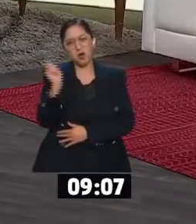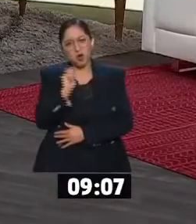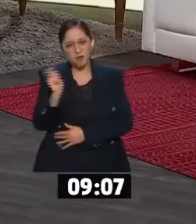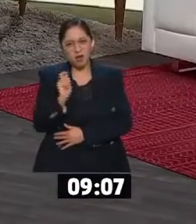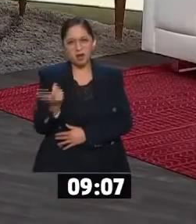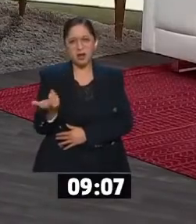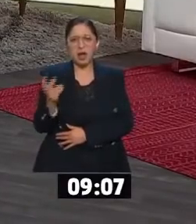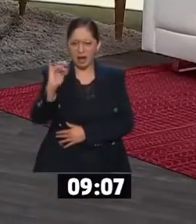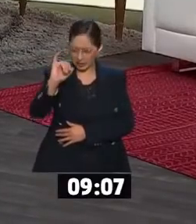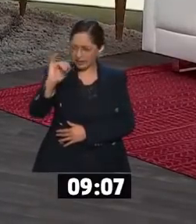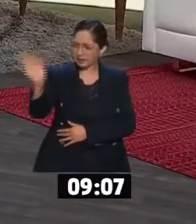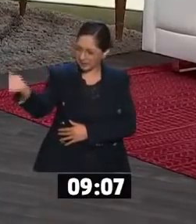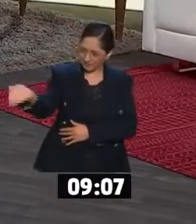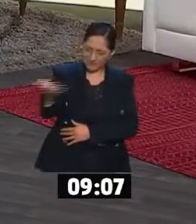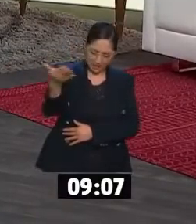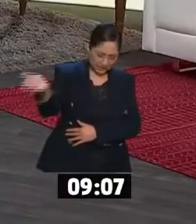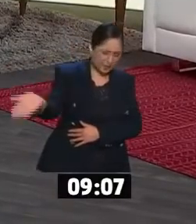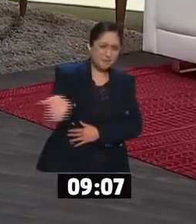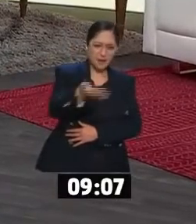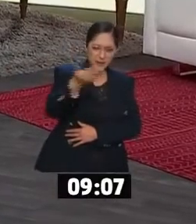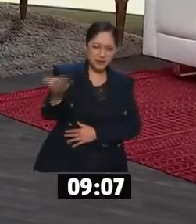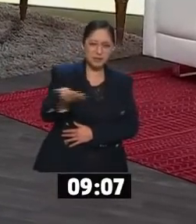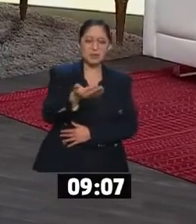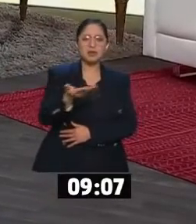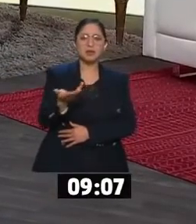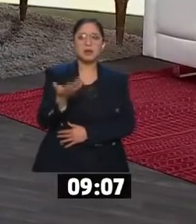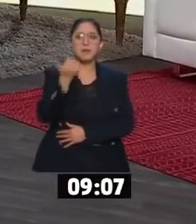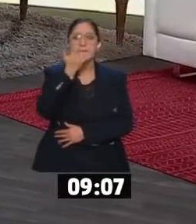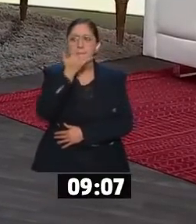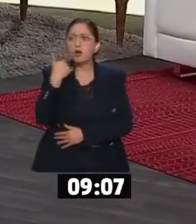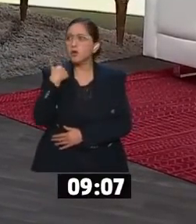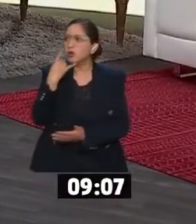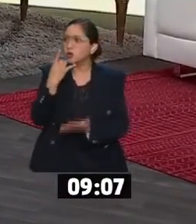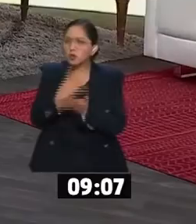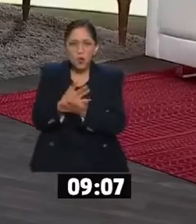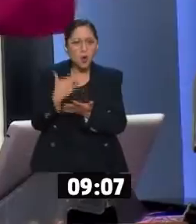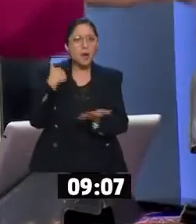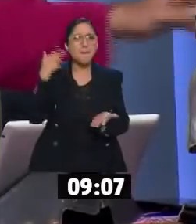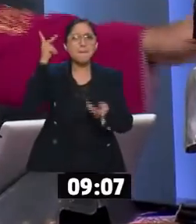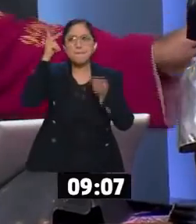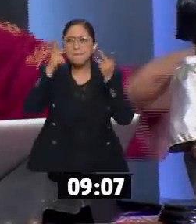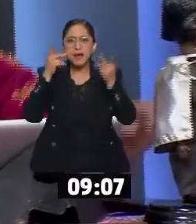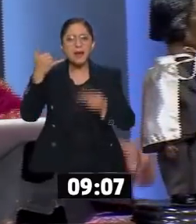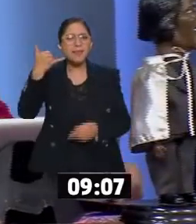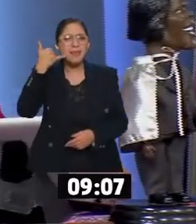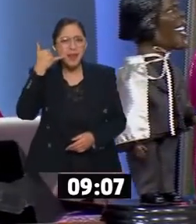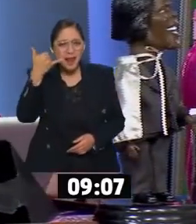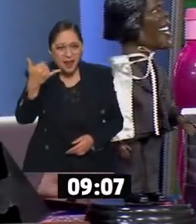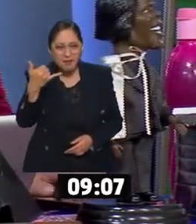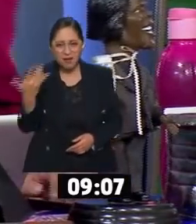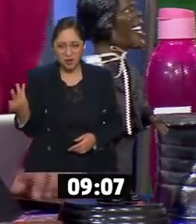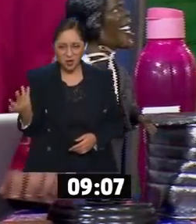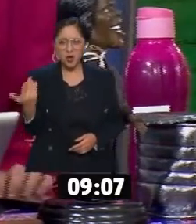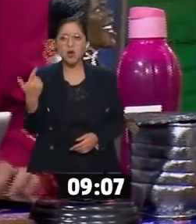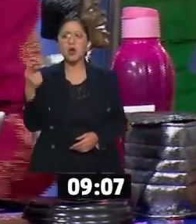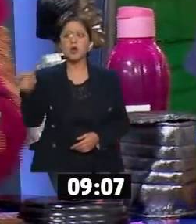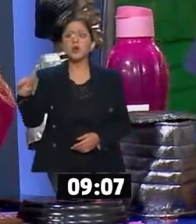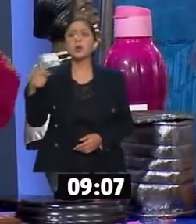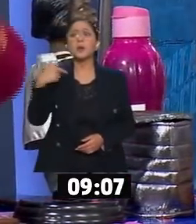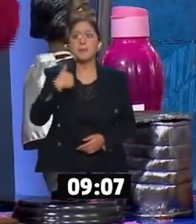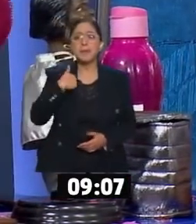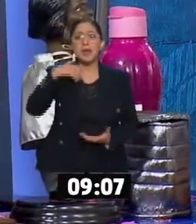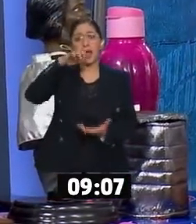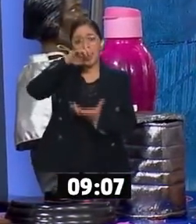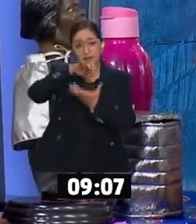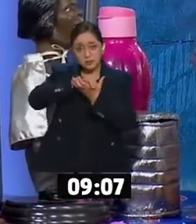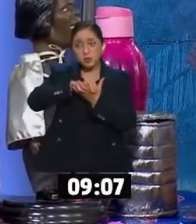sí, pásele, mire, acuéstese Ándale. aquí. Es que yo nomás vengo a hablar por teléfono. Sí. Y yo soy asistente de mago. Yo soy Ajá. mi